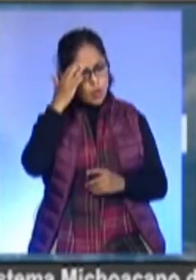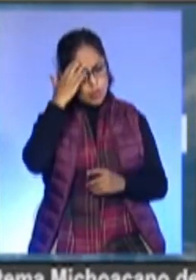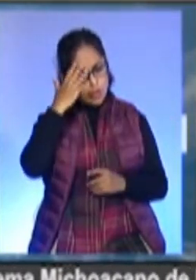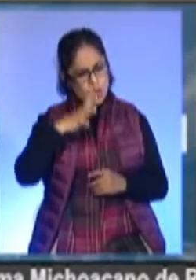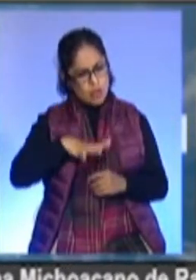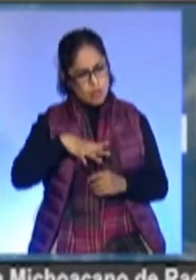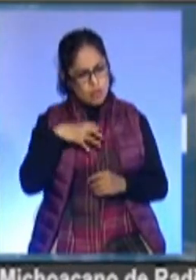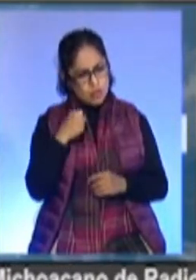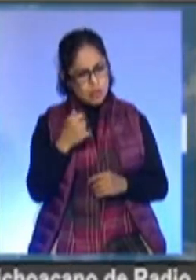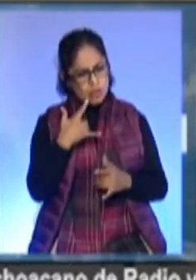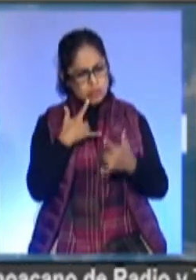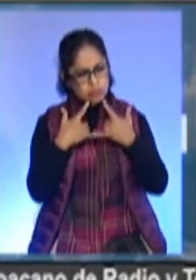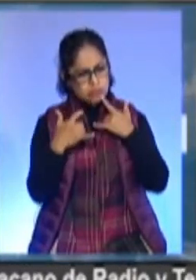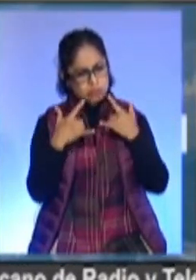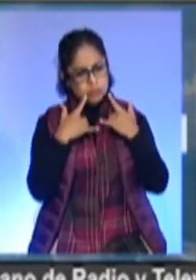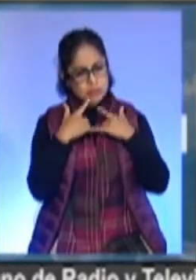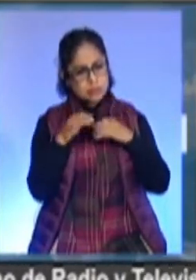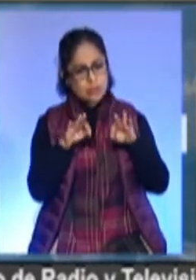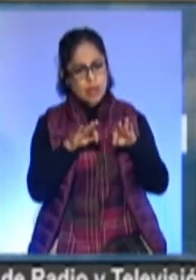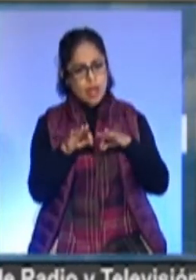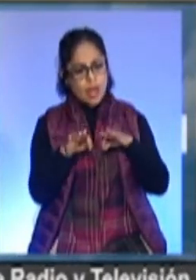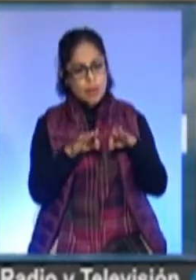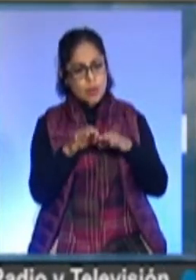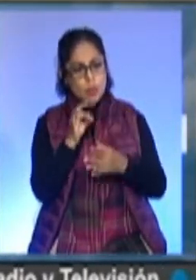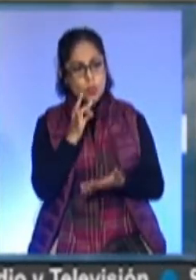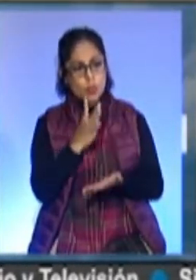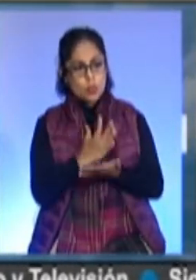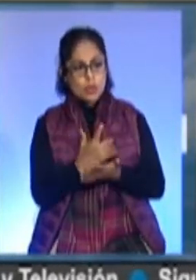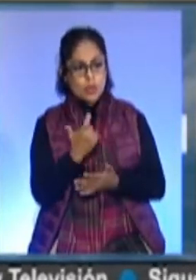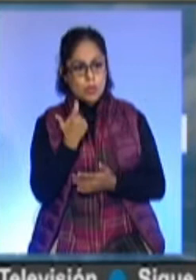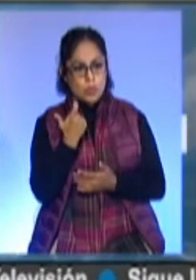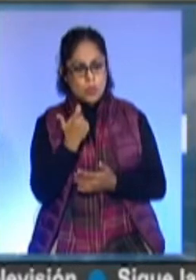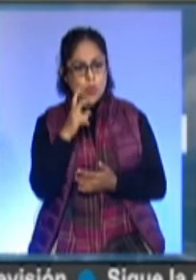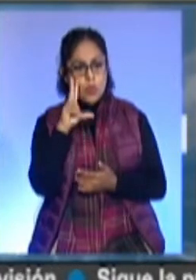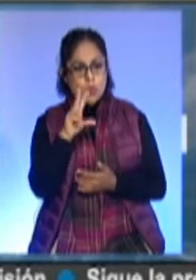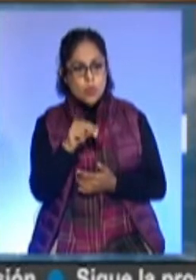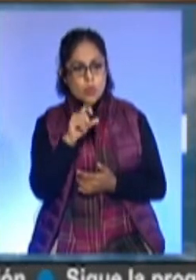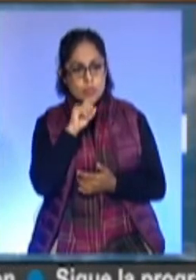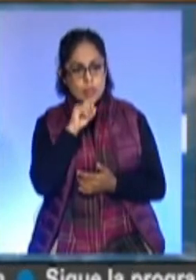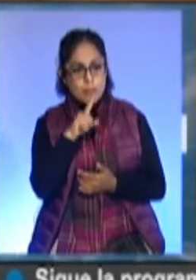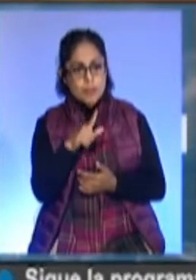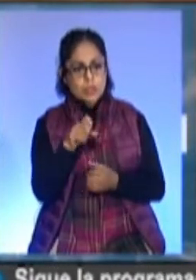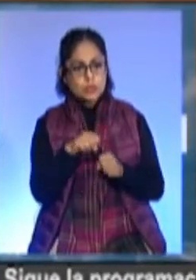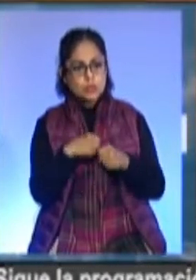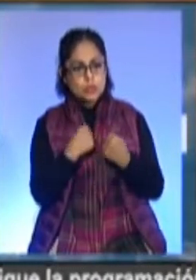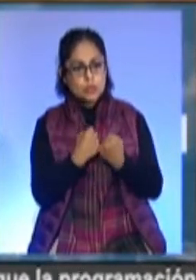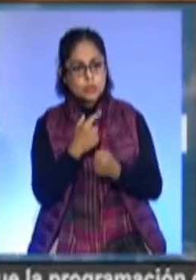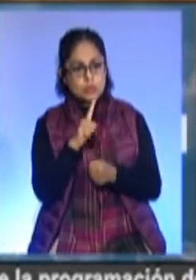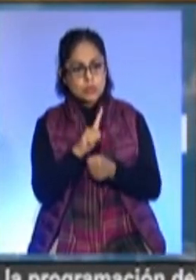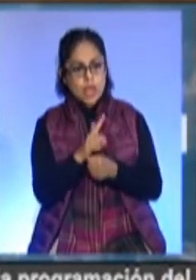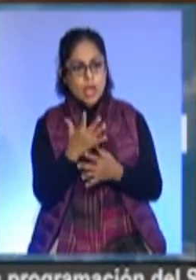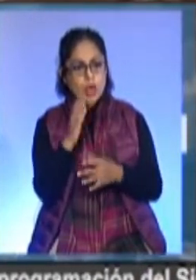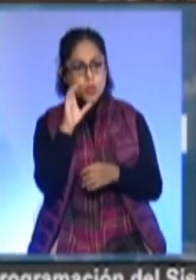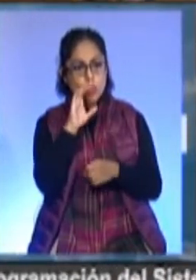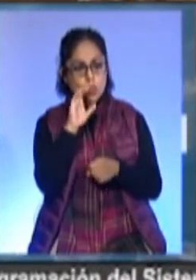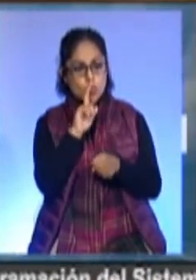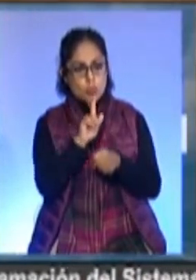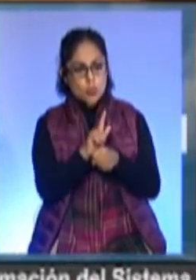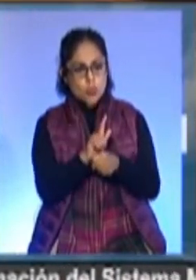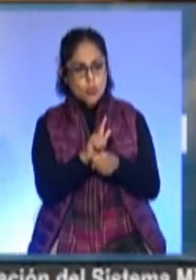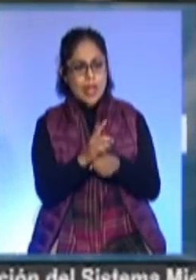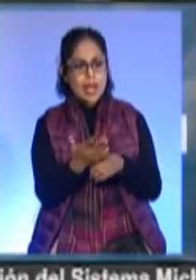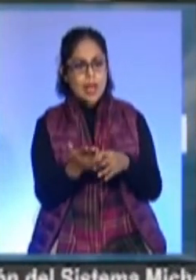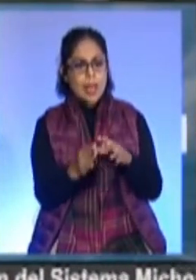la labor, al compromiso, no solo económico, sino un compromiso social, un compromiso cultural de los migrantes